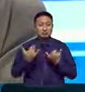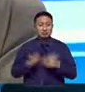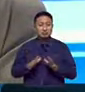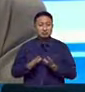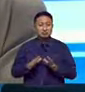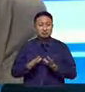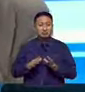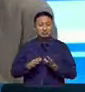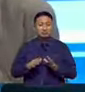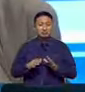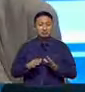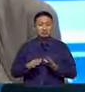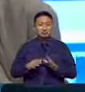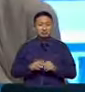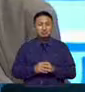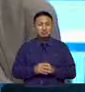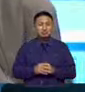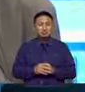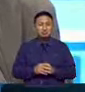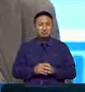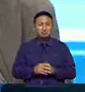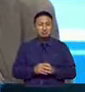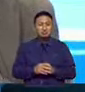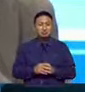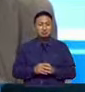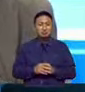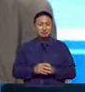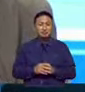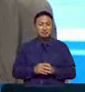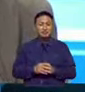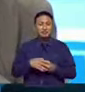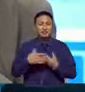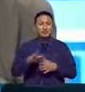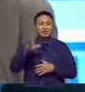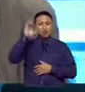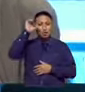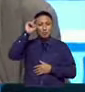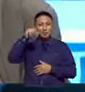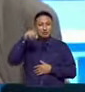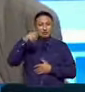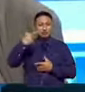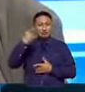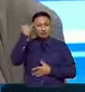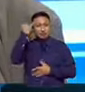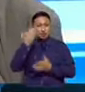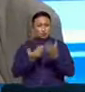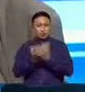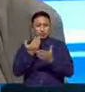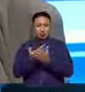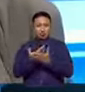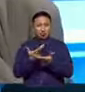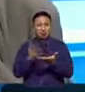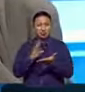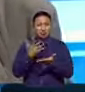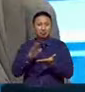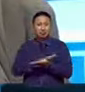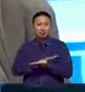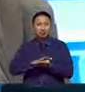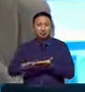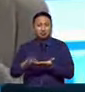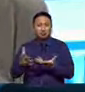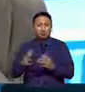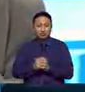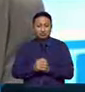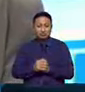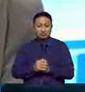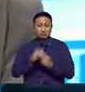desentendido de eso y queda un vacío que llenar de opinión, de creación de ideas alternativas, etcétera, para no vivir